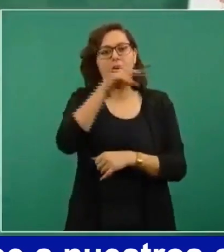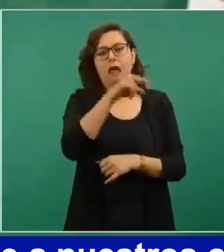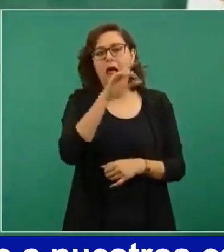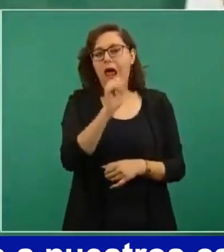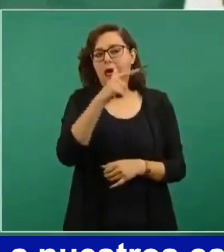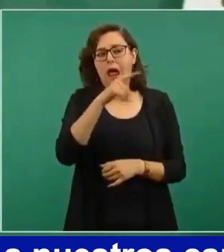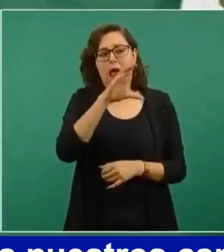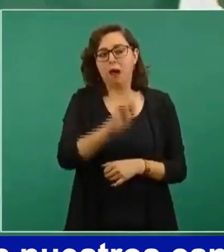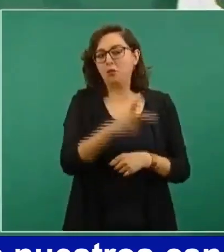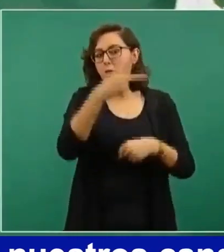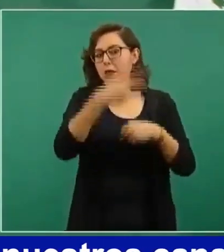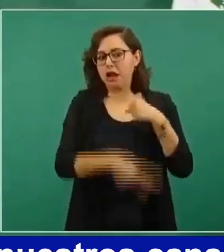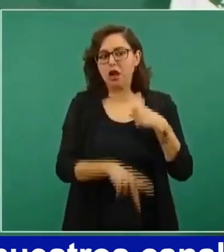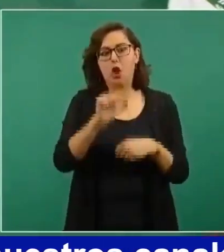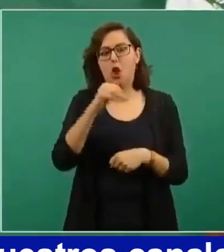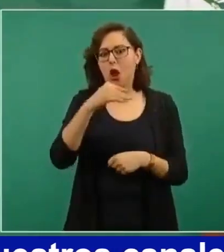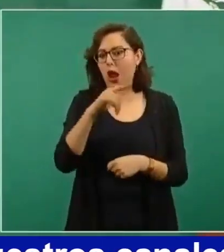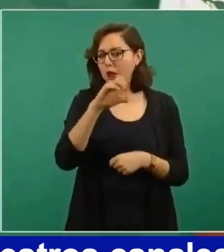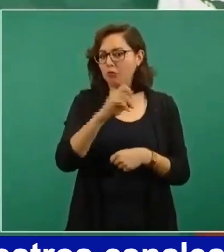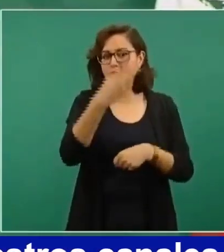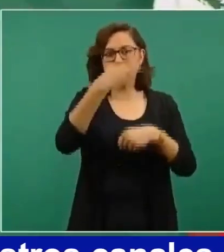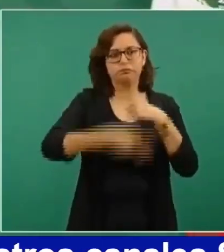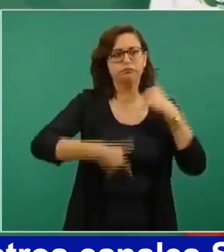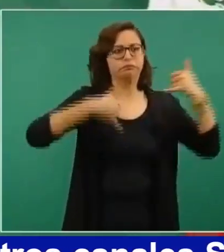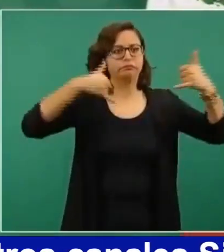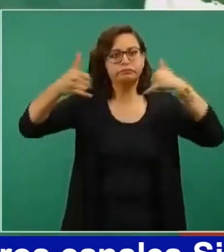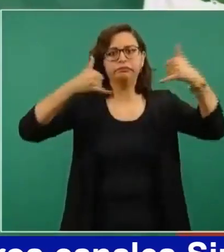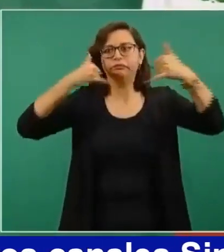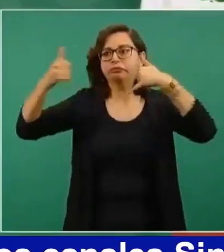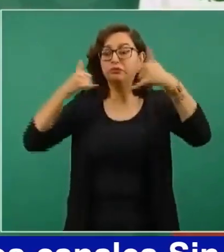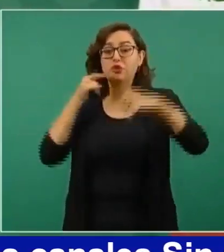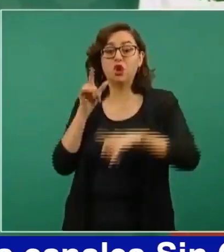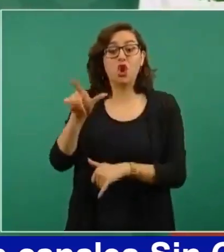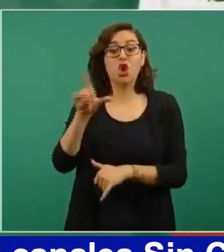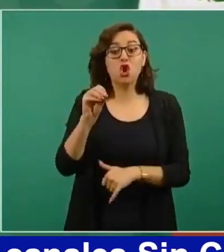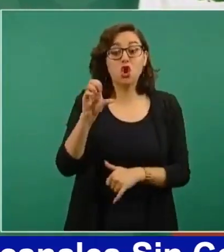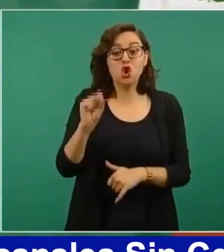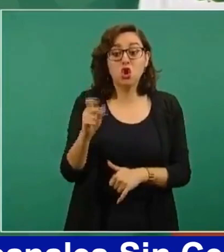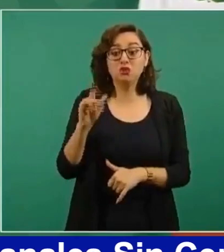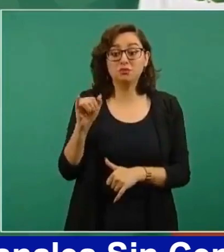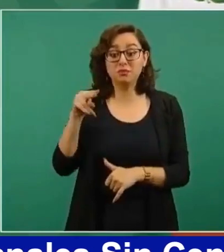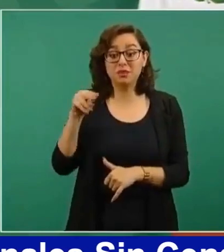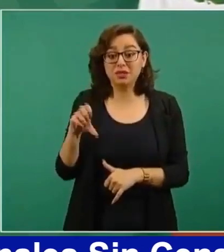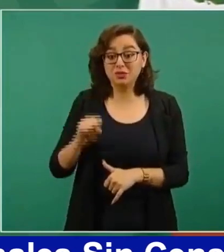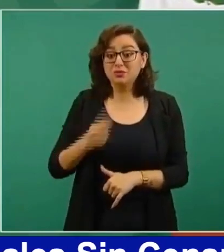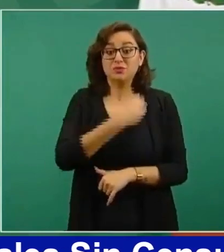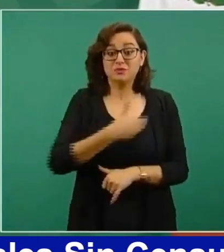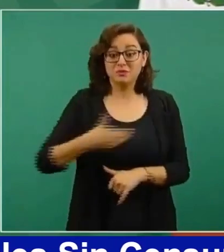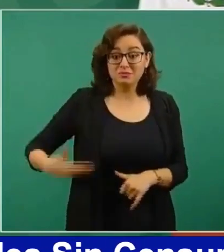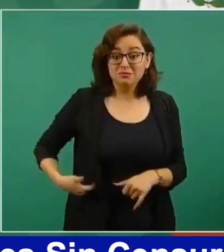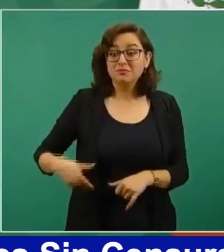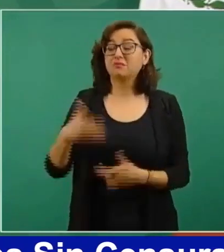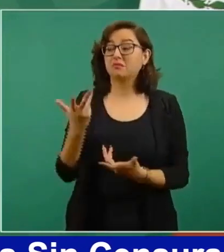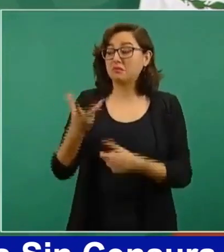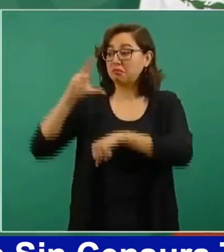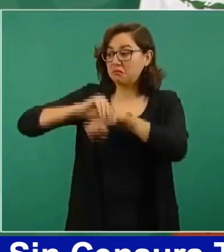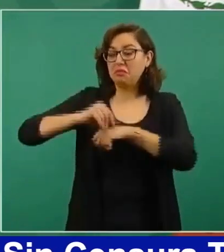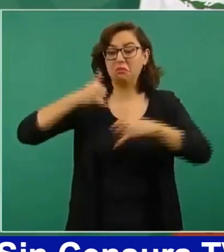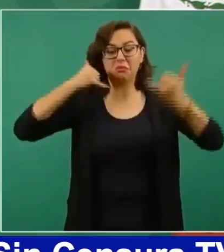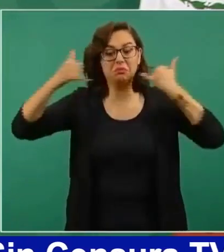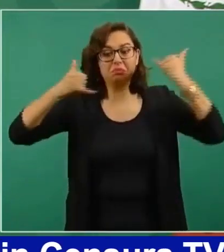Se demostró, se probó y